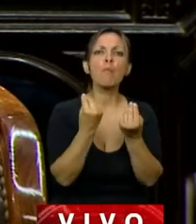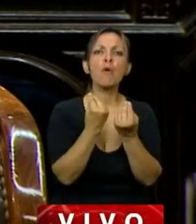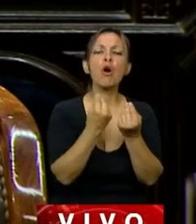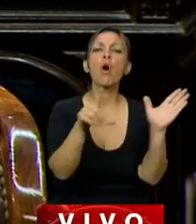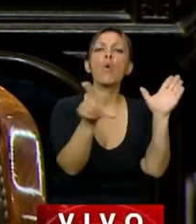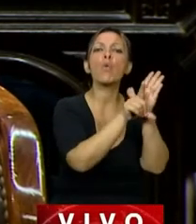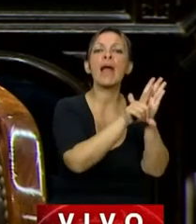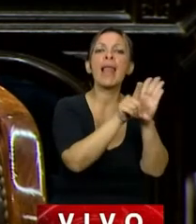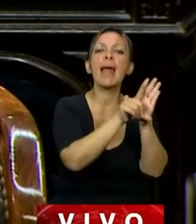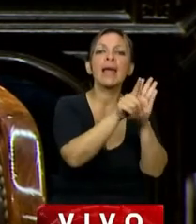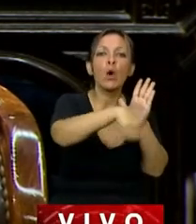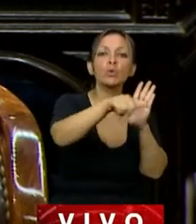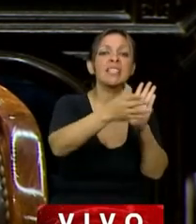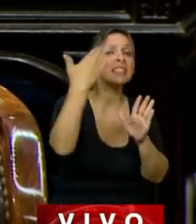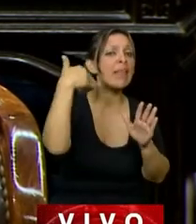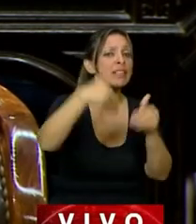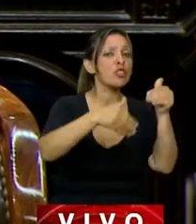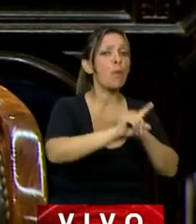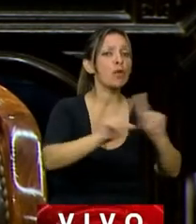no quisieron votar, la